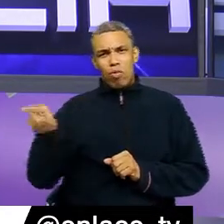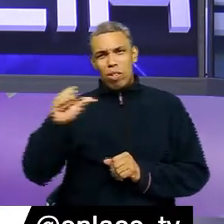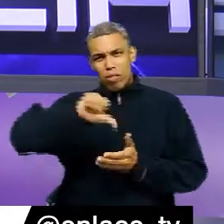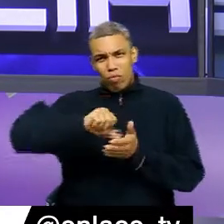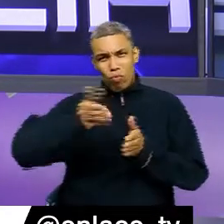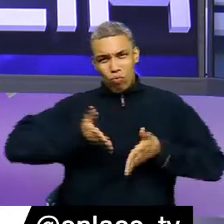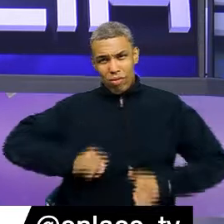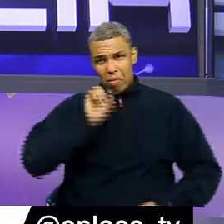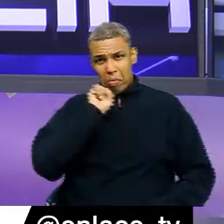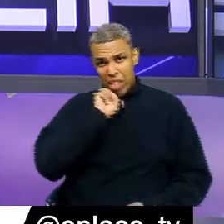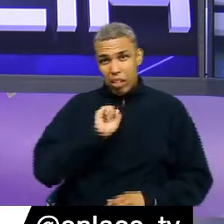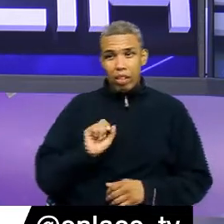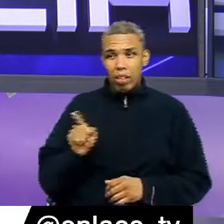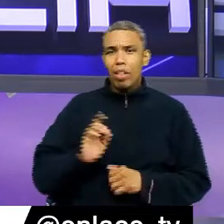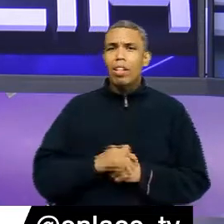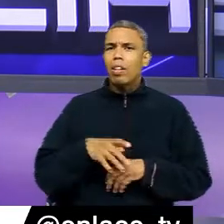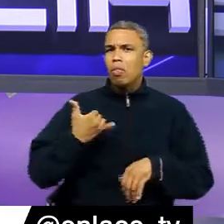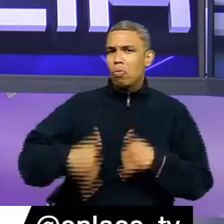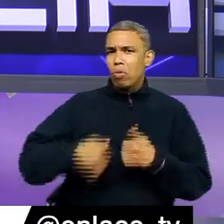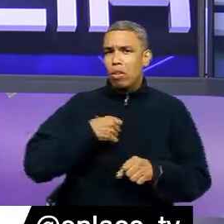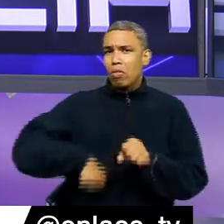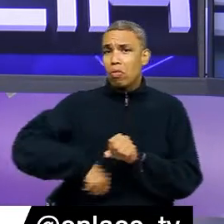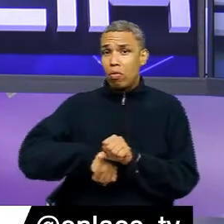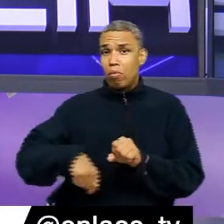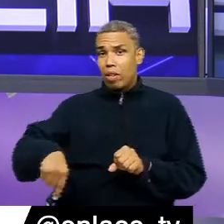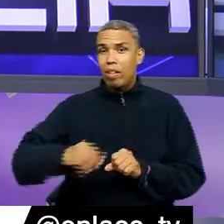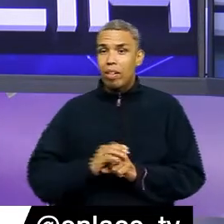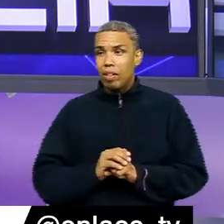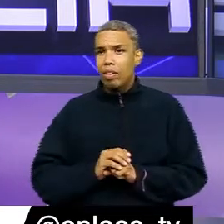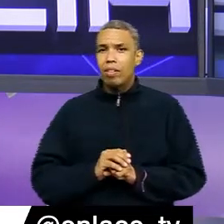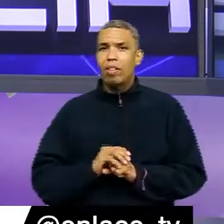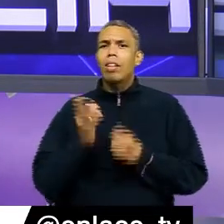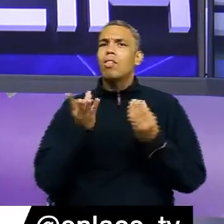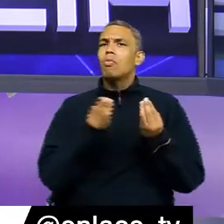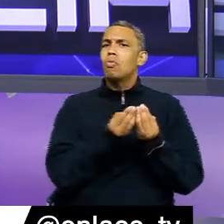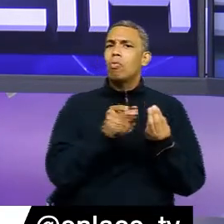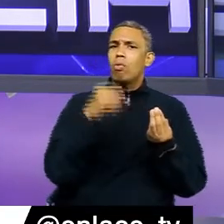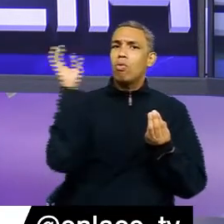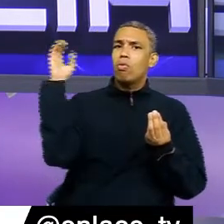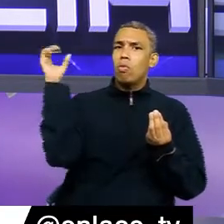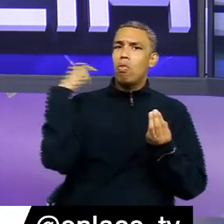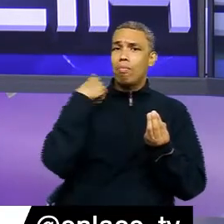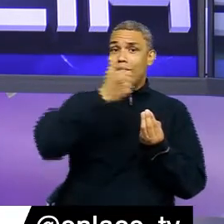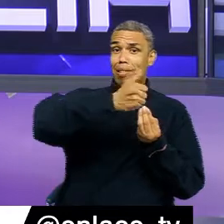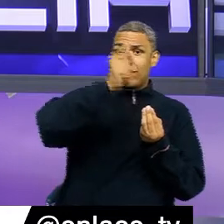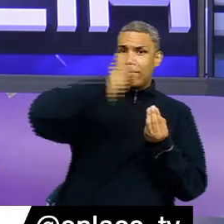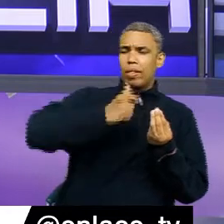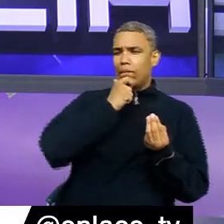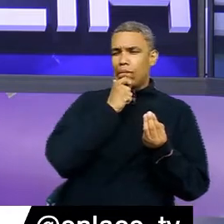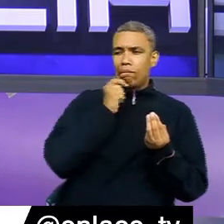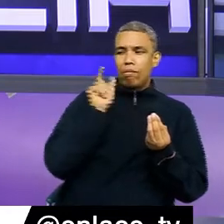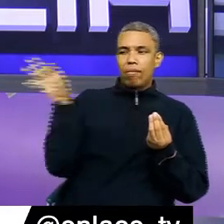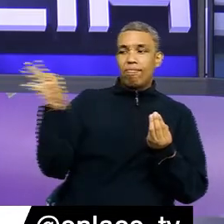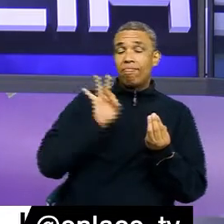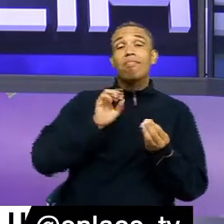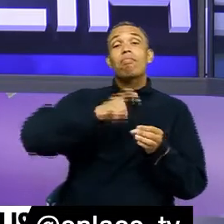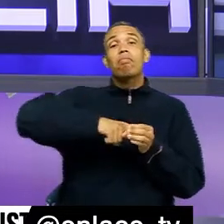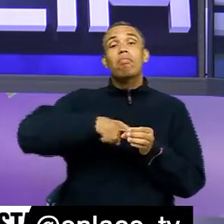profesor Carlos Elpisis Restrepo en la Selección Colombia Sub-20, que disputará el cuadrangular internacional en Arequipa, Perú, del 9 al 13 de